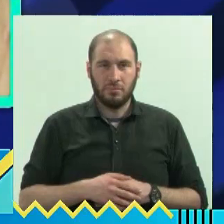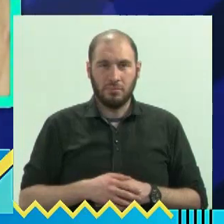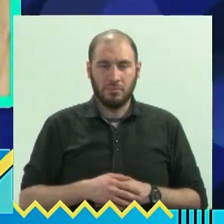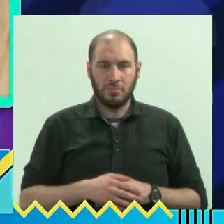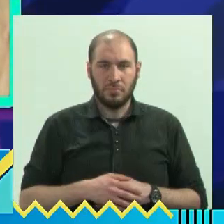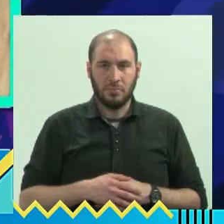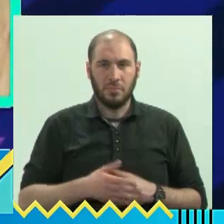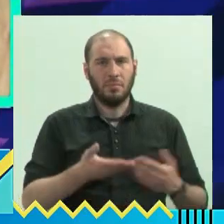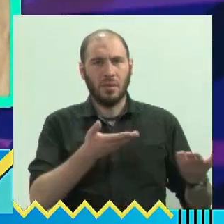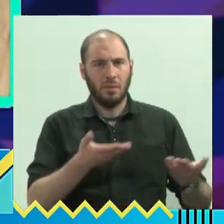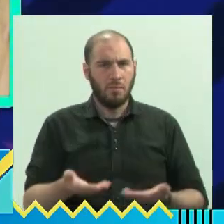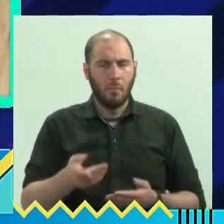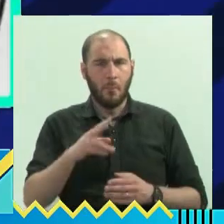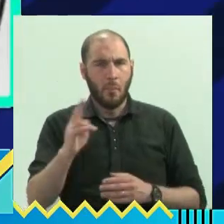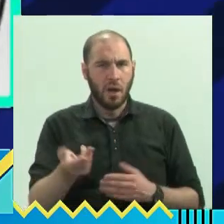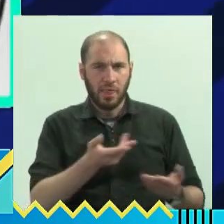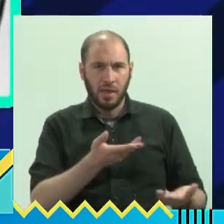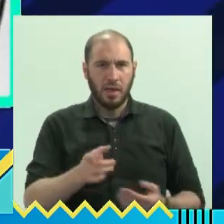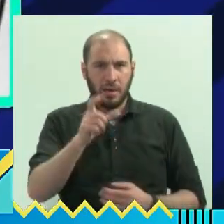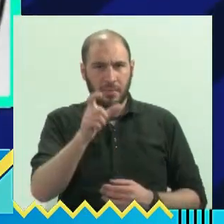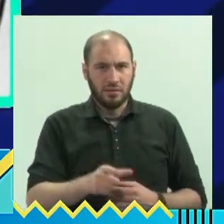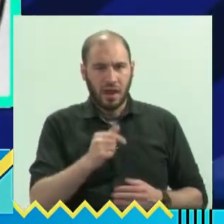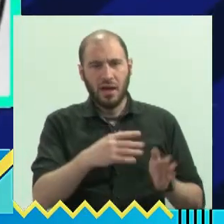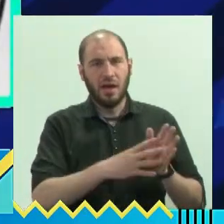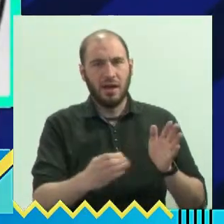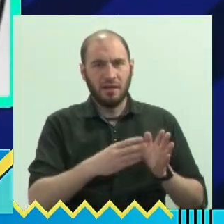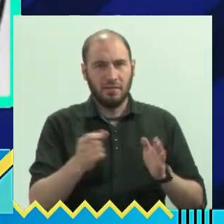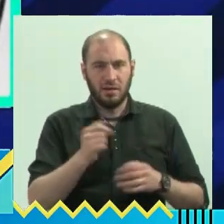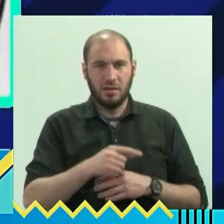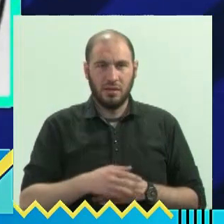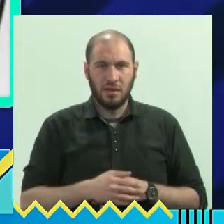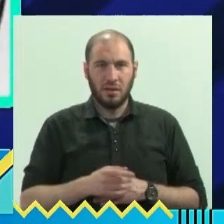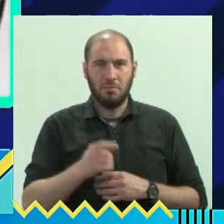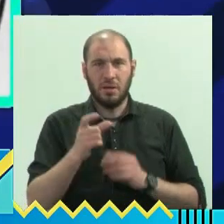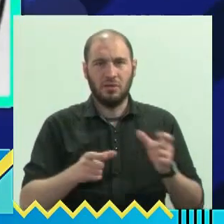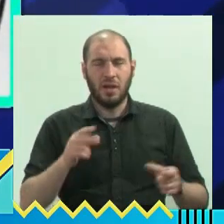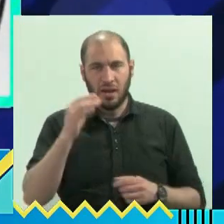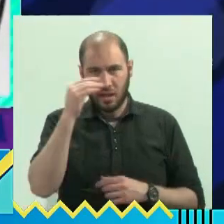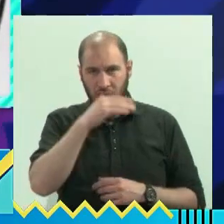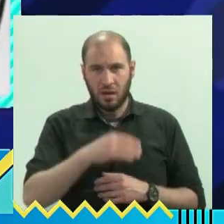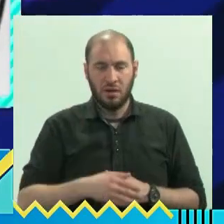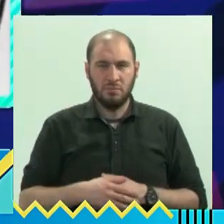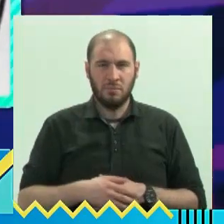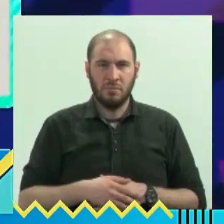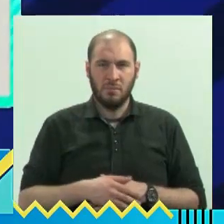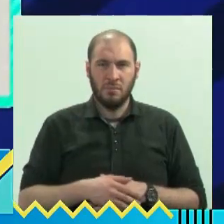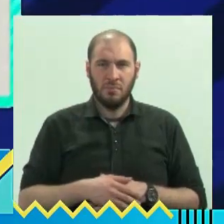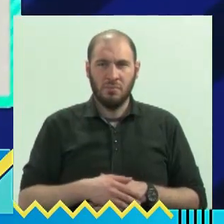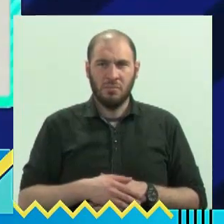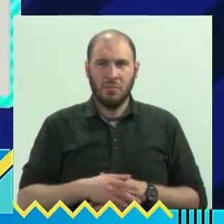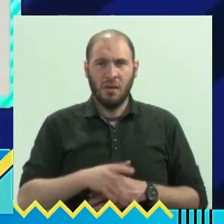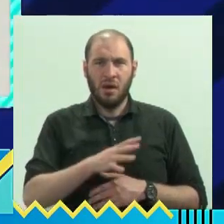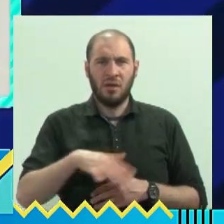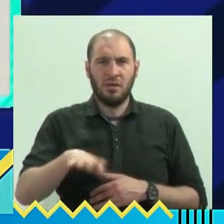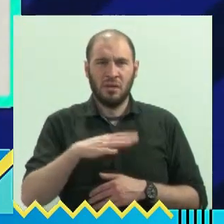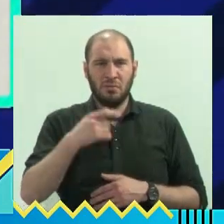la recepción de esa muerte de alguien que es un referente de los mulatos en la